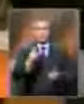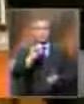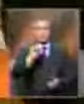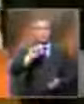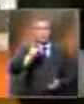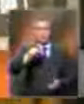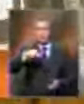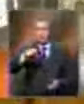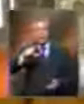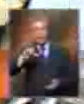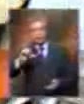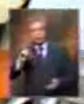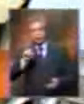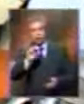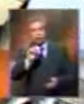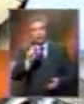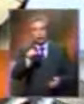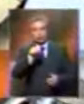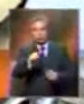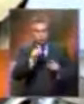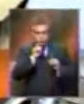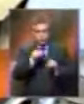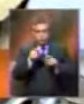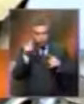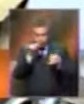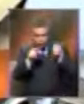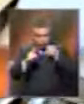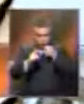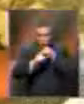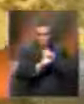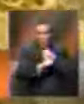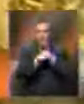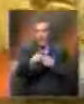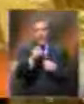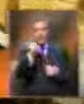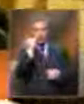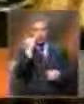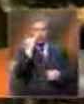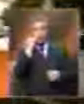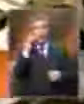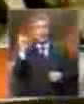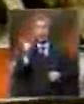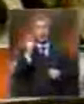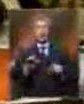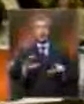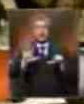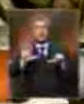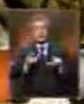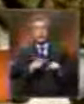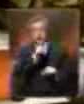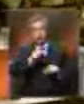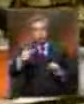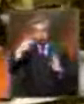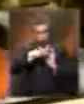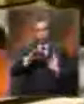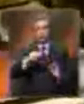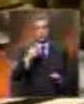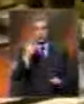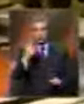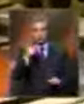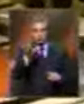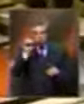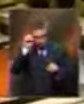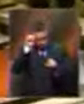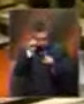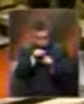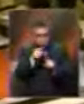Ignacio Ríos es el presidente de la Academia de Biología Experimental del Instituto Nacional, creada por 7 alumnos el año 2004 con el objetivo de que